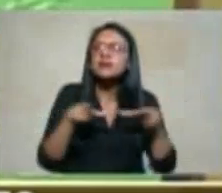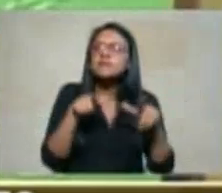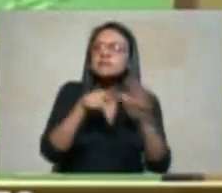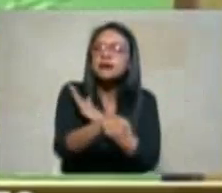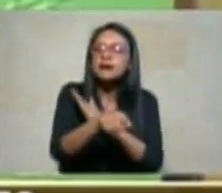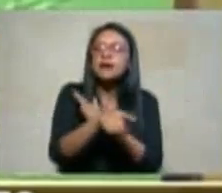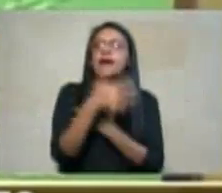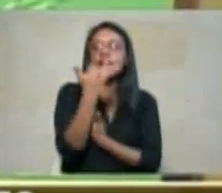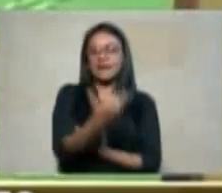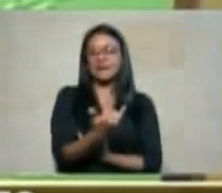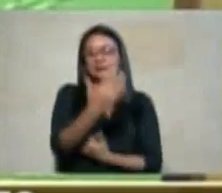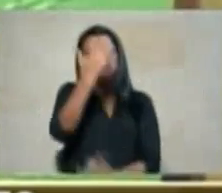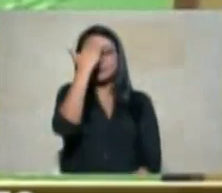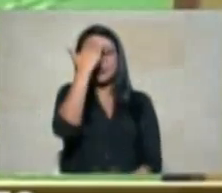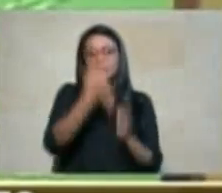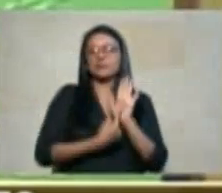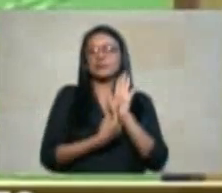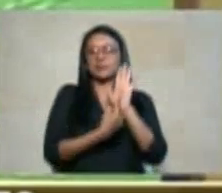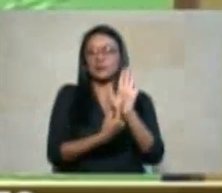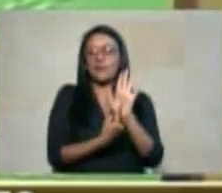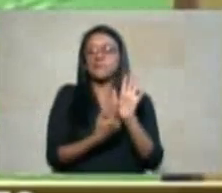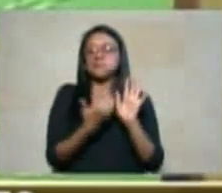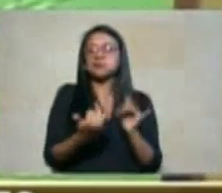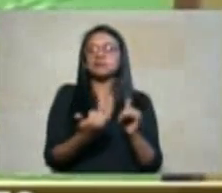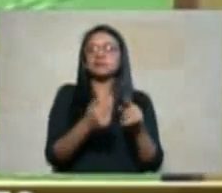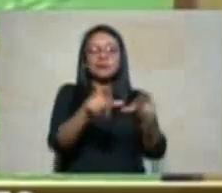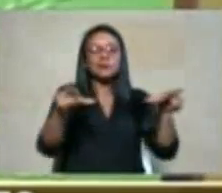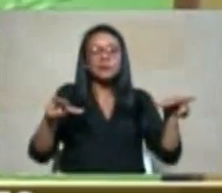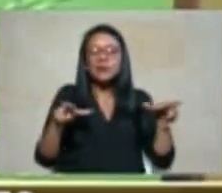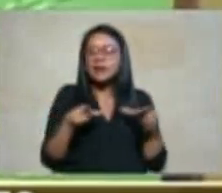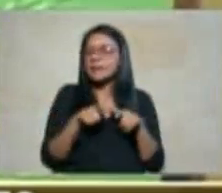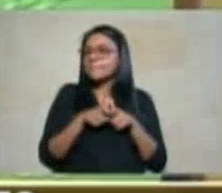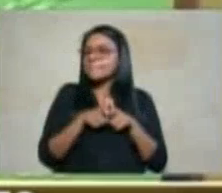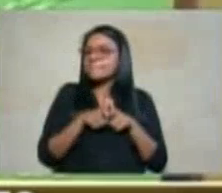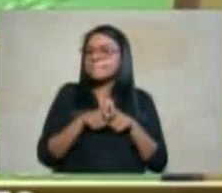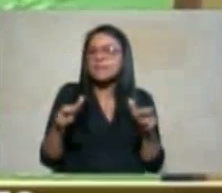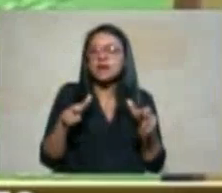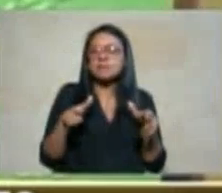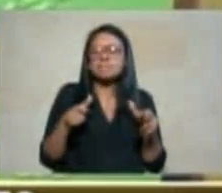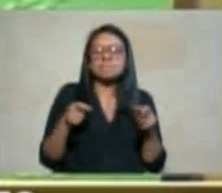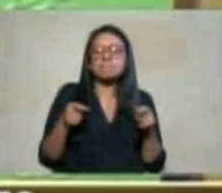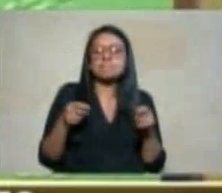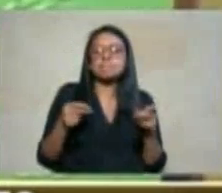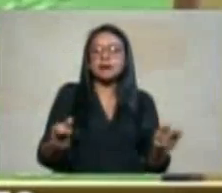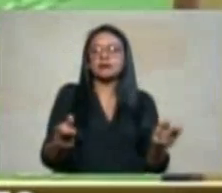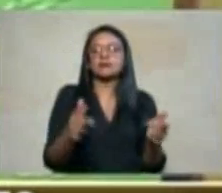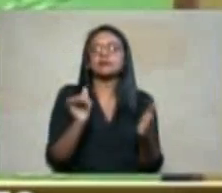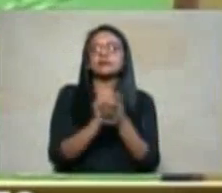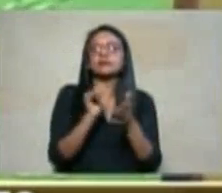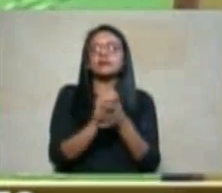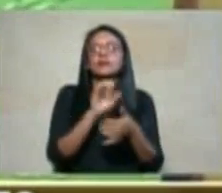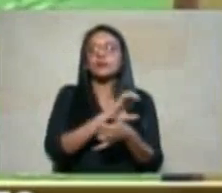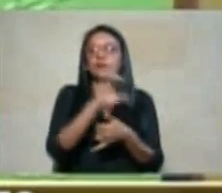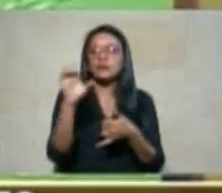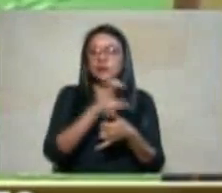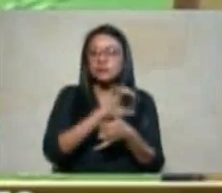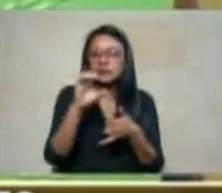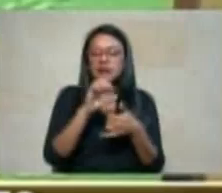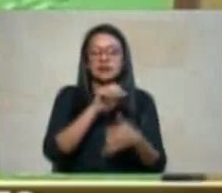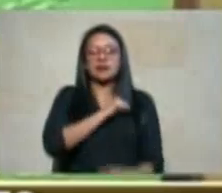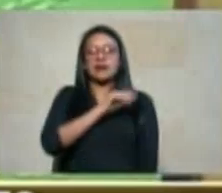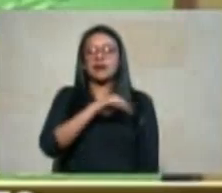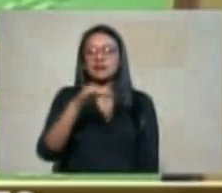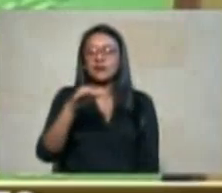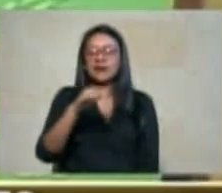zona que aquí ya han mostrado muy bien, donde ha ocurrido el mayor despojo, en la zona, en la costa Caribe y en